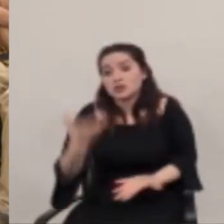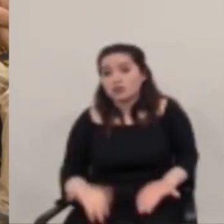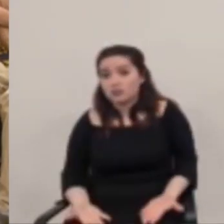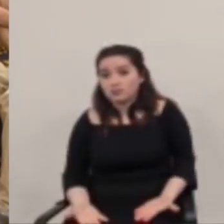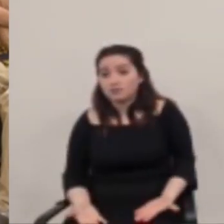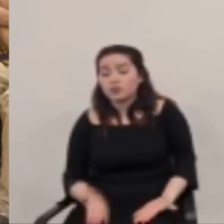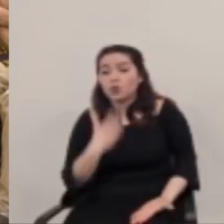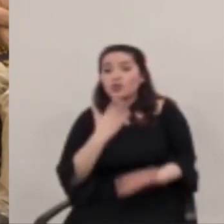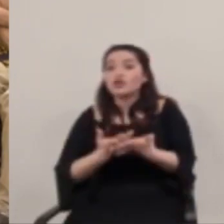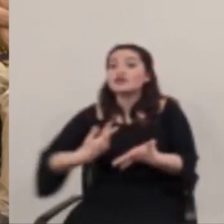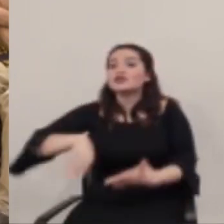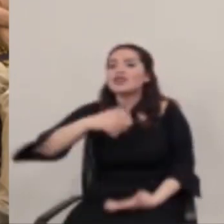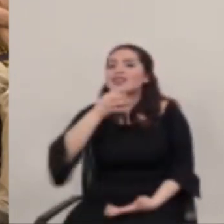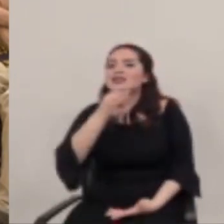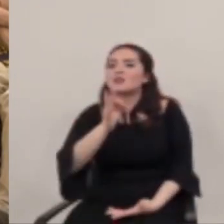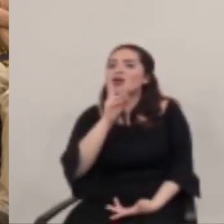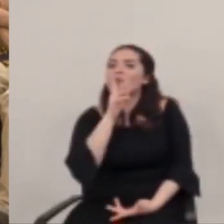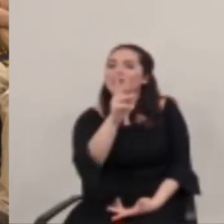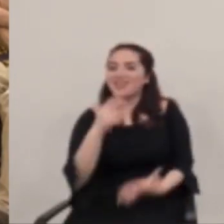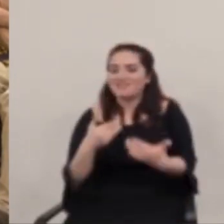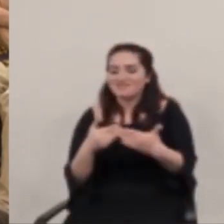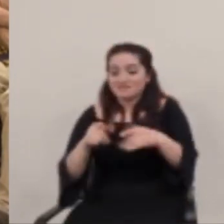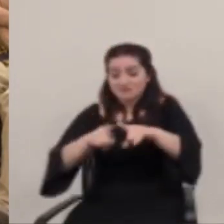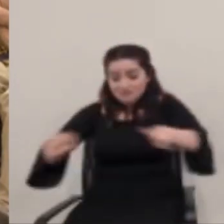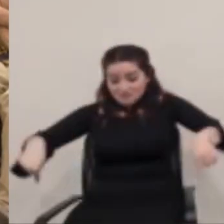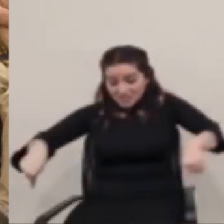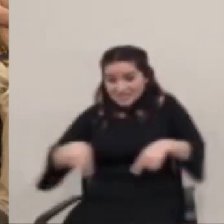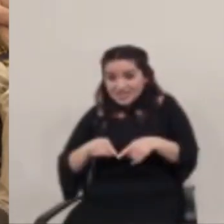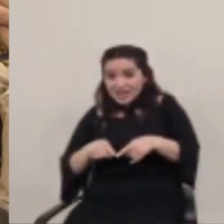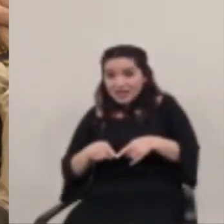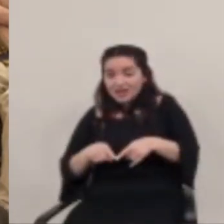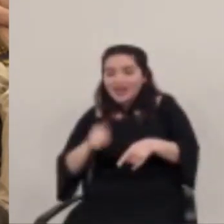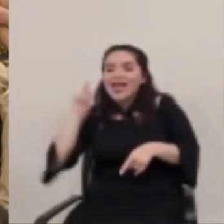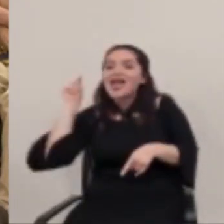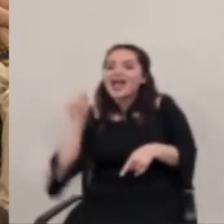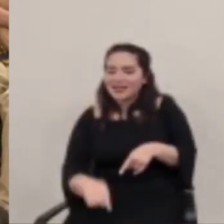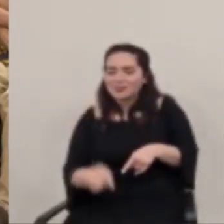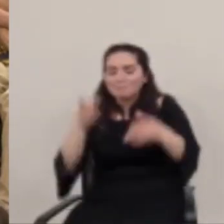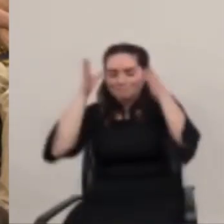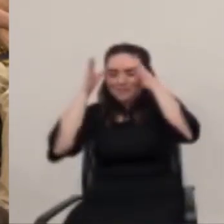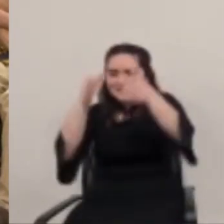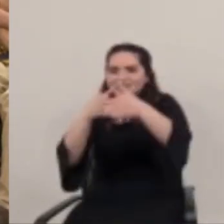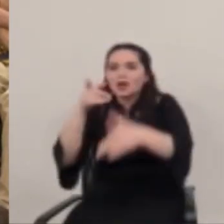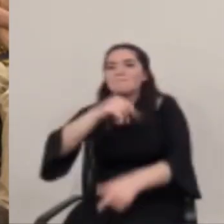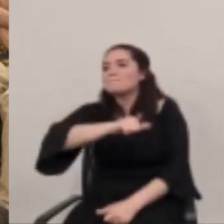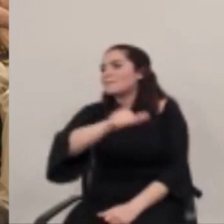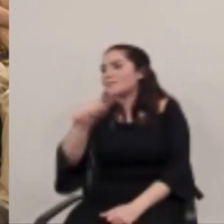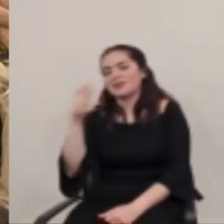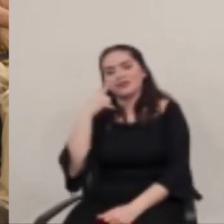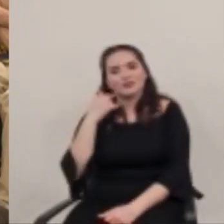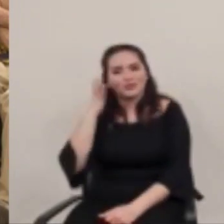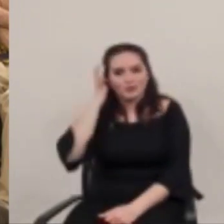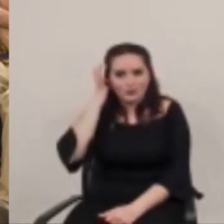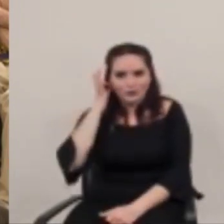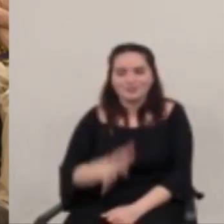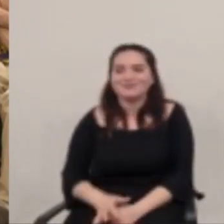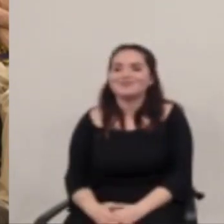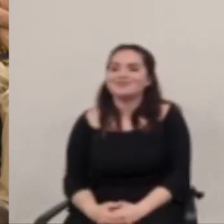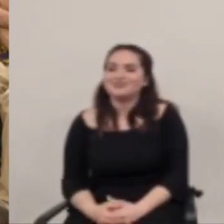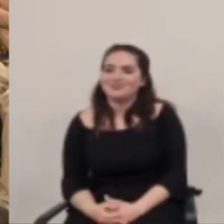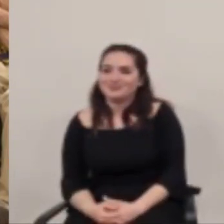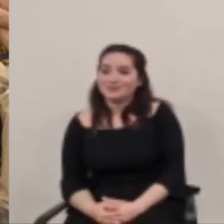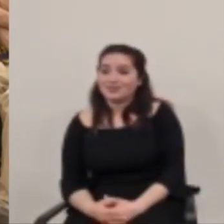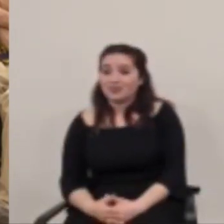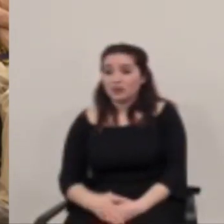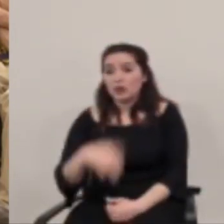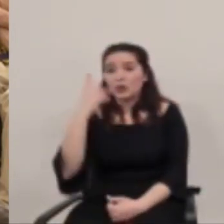de una respuesta física a un espacio, tiene que ser pensado para todos y todas. Bueno, una niña